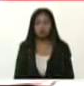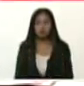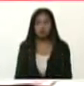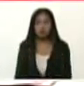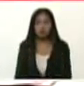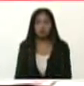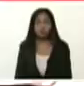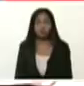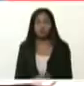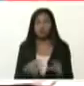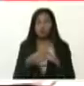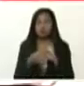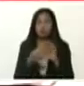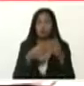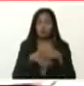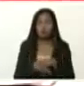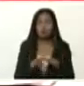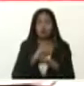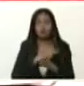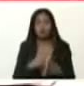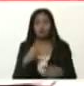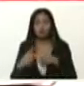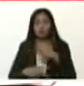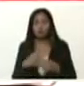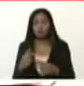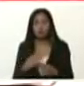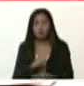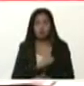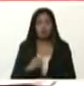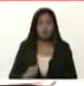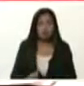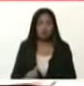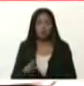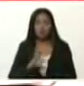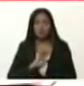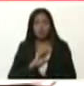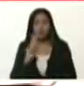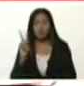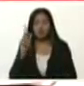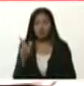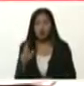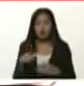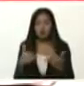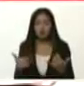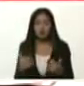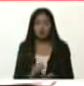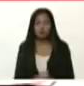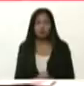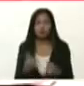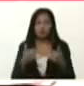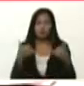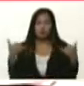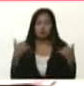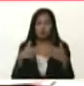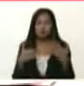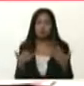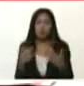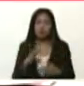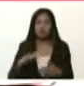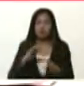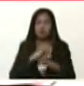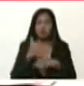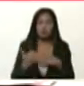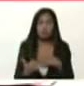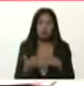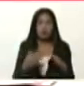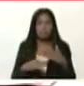y articulando las fuerzas productivas del capital privado venezolano, en una línea donde el plan lo